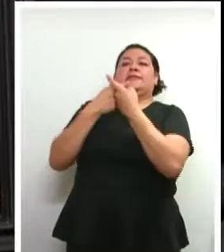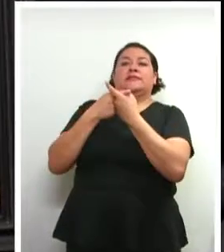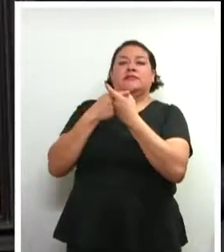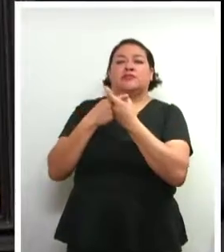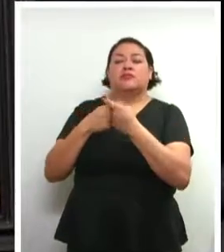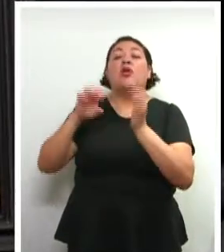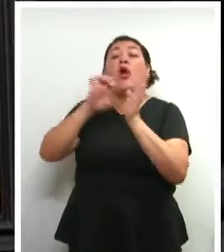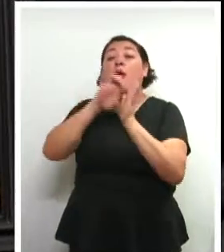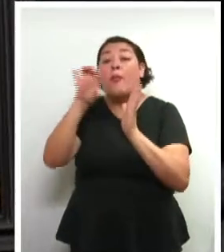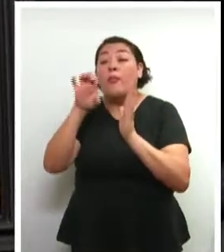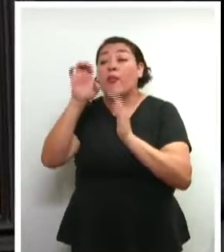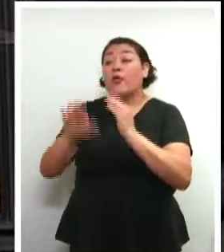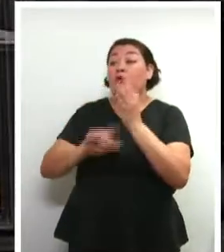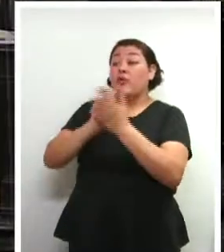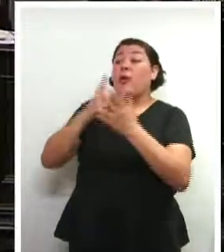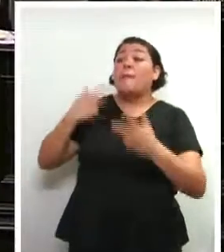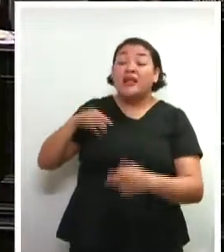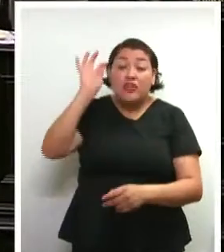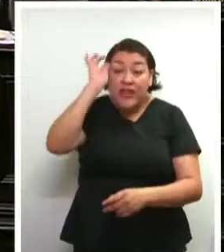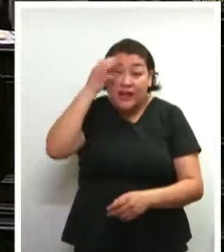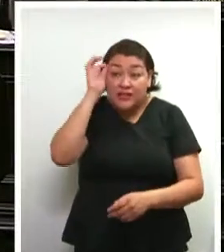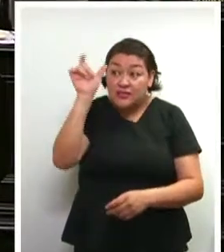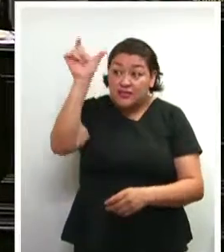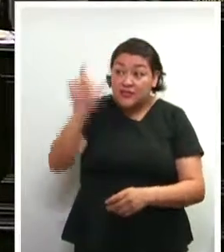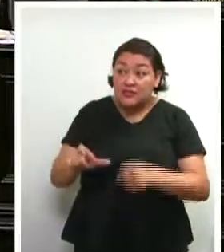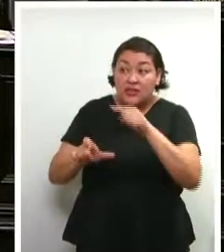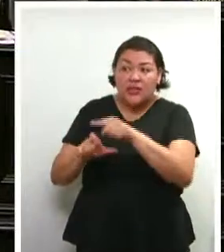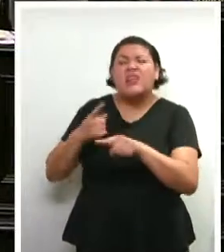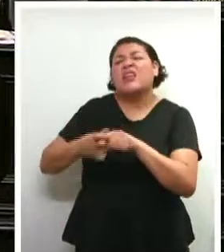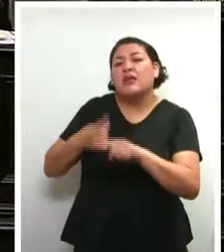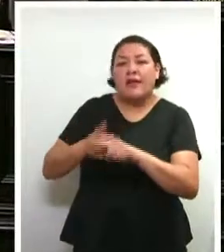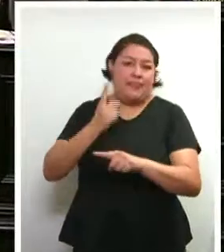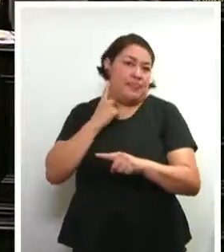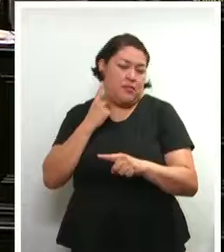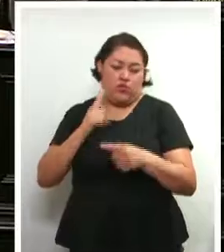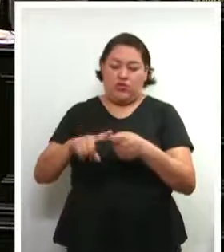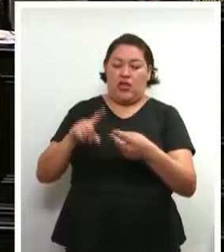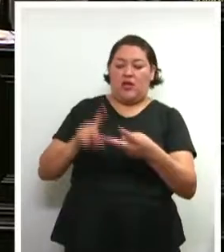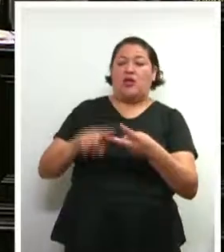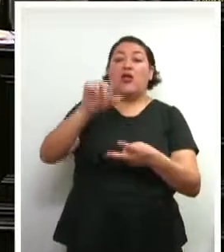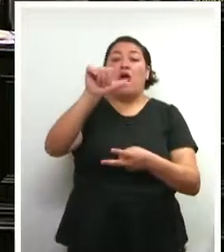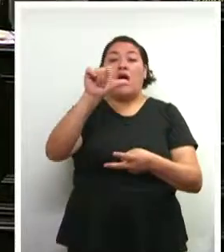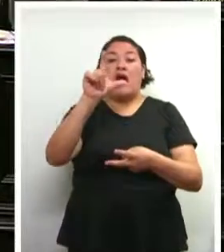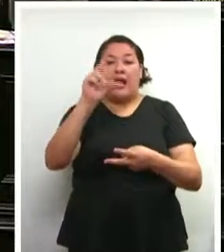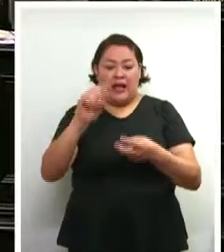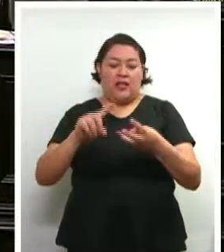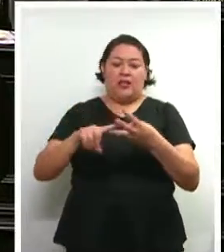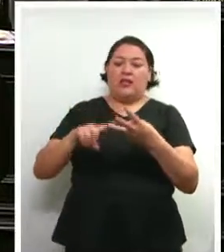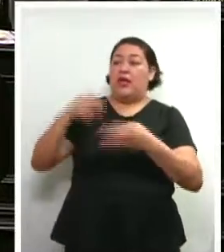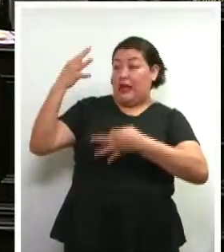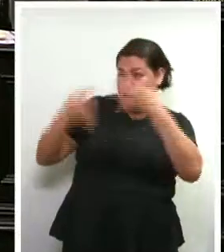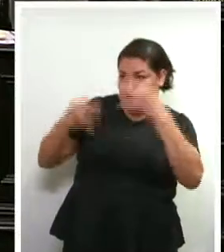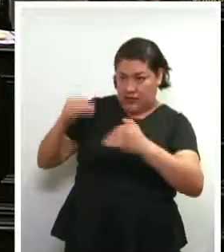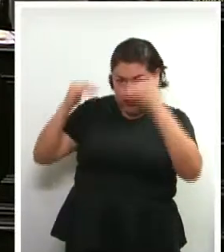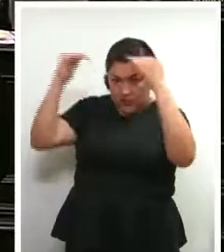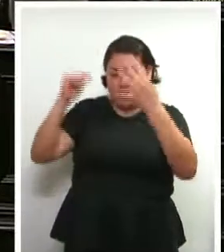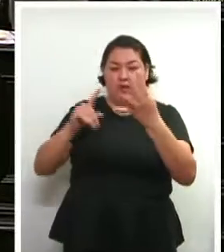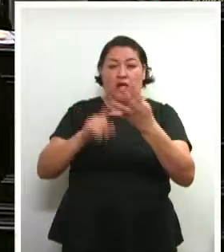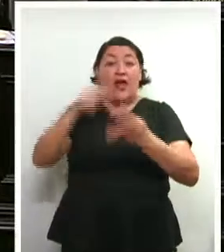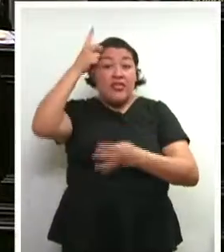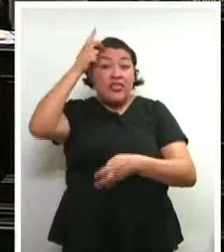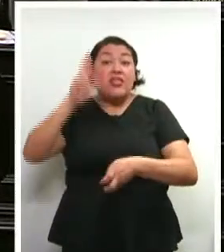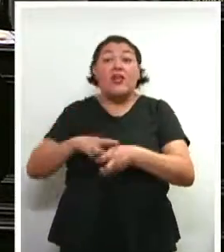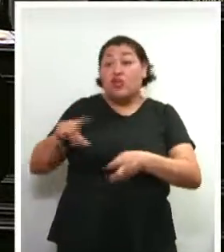se entiende como servidor público a un diputado, a un alcalde, a un magistrado, al director de una empresa